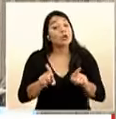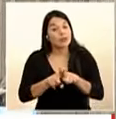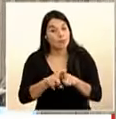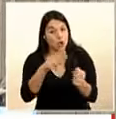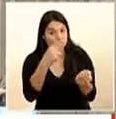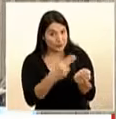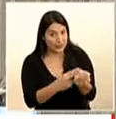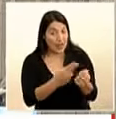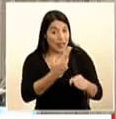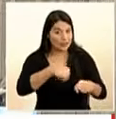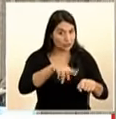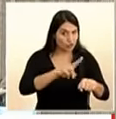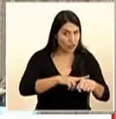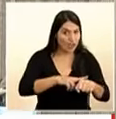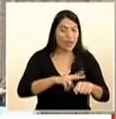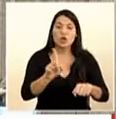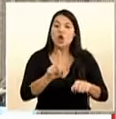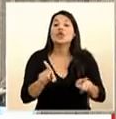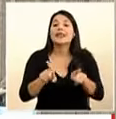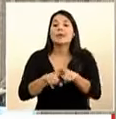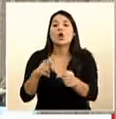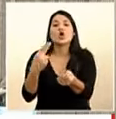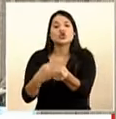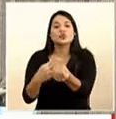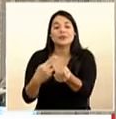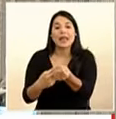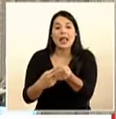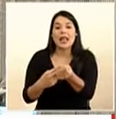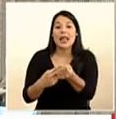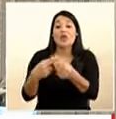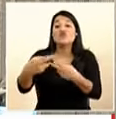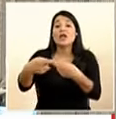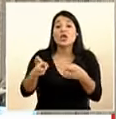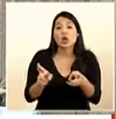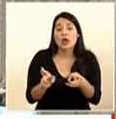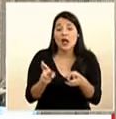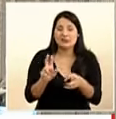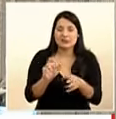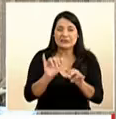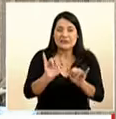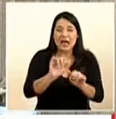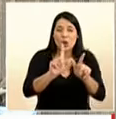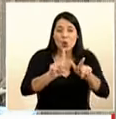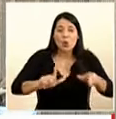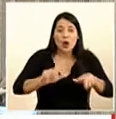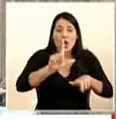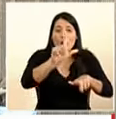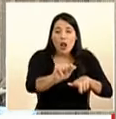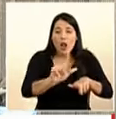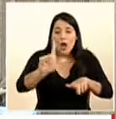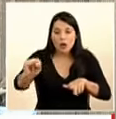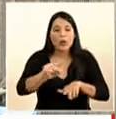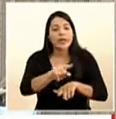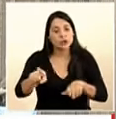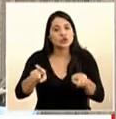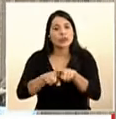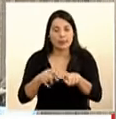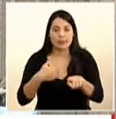sólo los nacionales sino los regionales y los periféricos estos tienen camas de